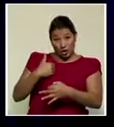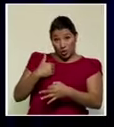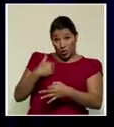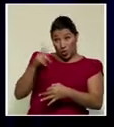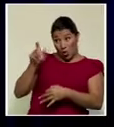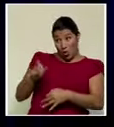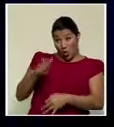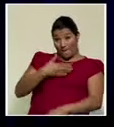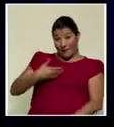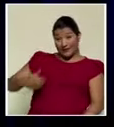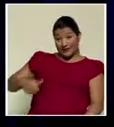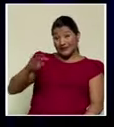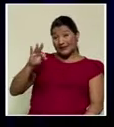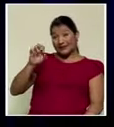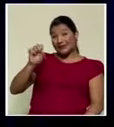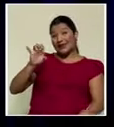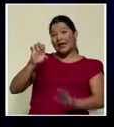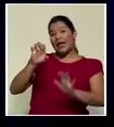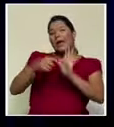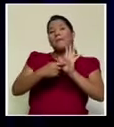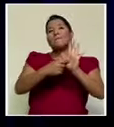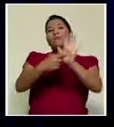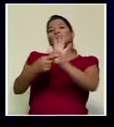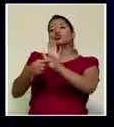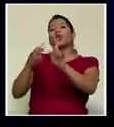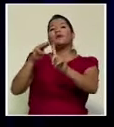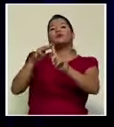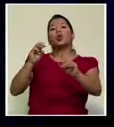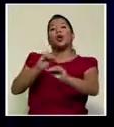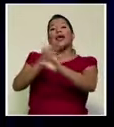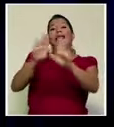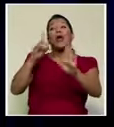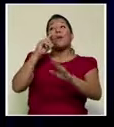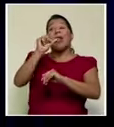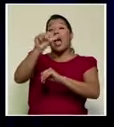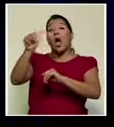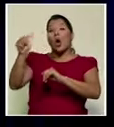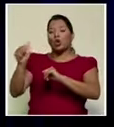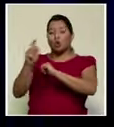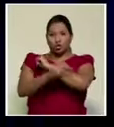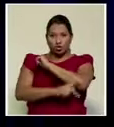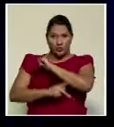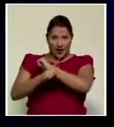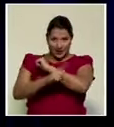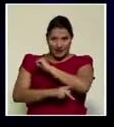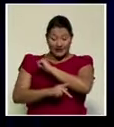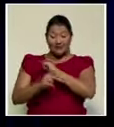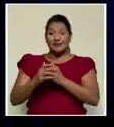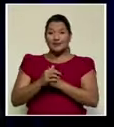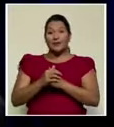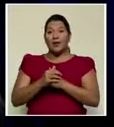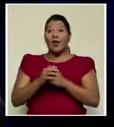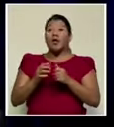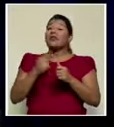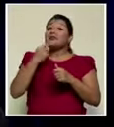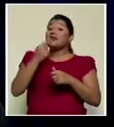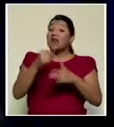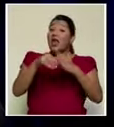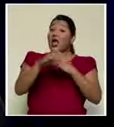mensaje muy claro al resto del mundo, ¿verdad? Al resto de los países democráticos, en donde no solamente decir, bueno, también en Costa